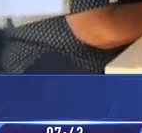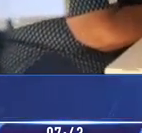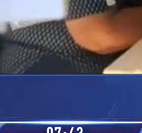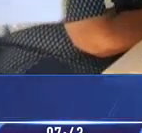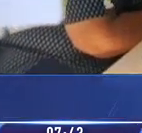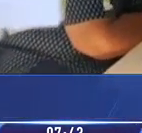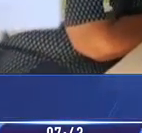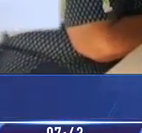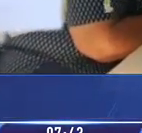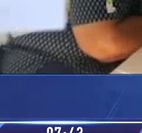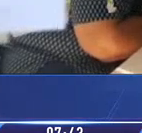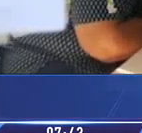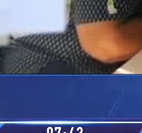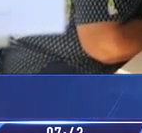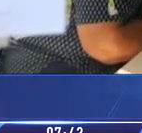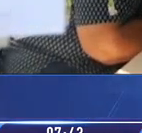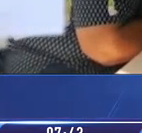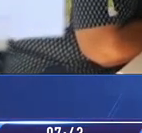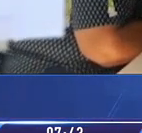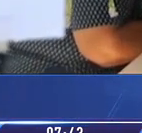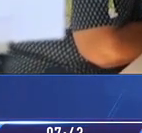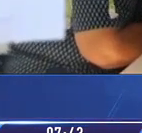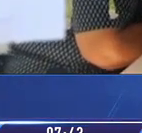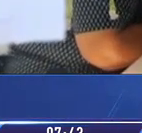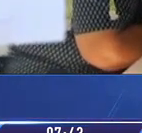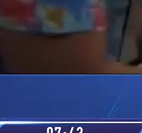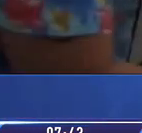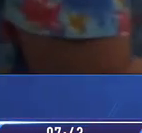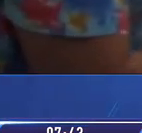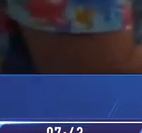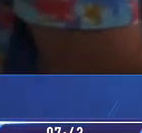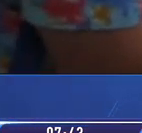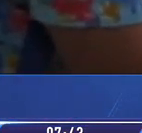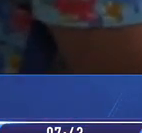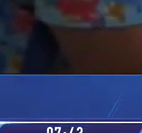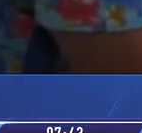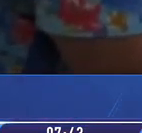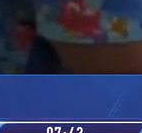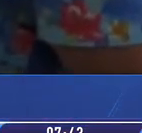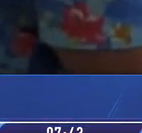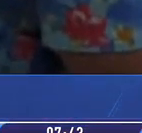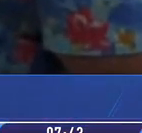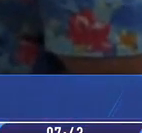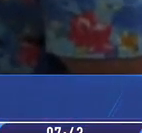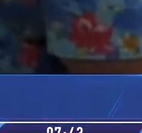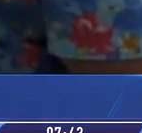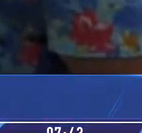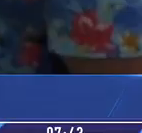cuarta dosis contra el COVID. Los detalles de esta y otras noticias al regresar.